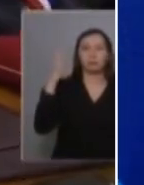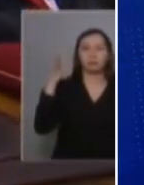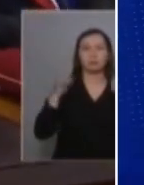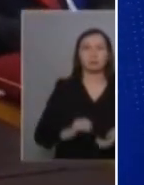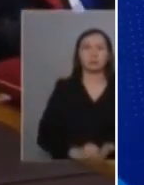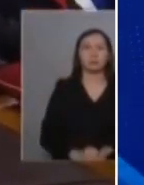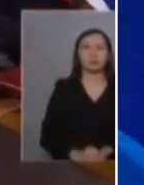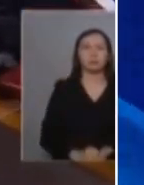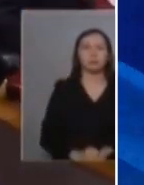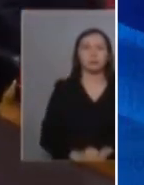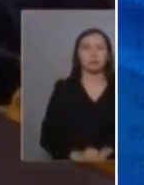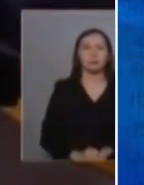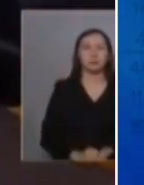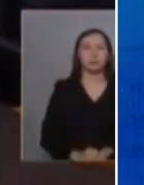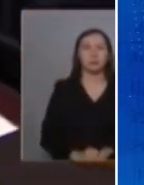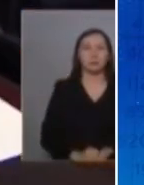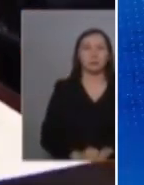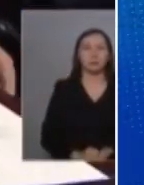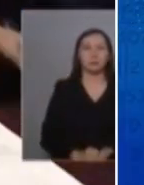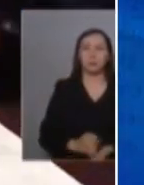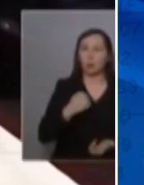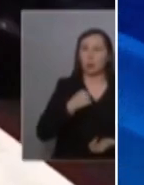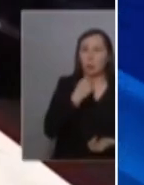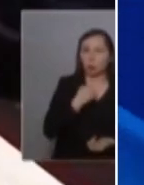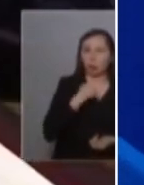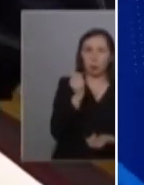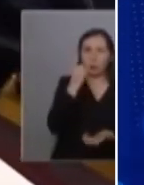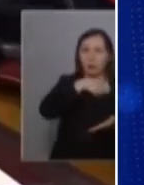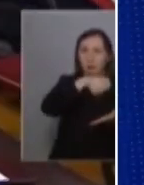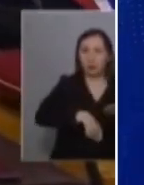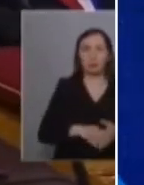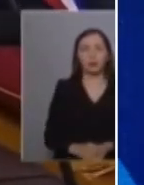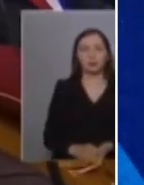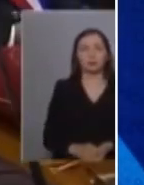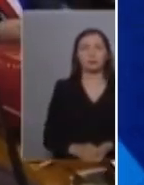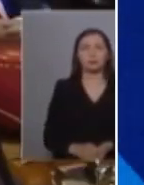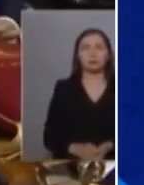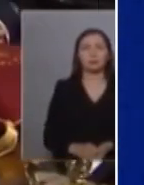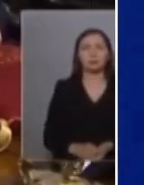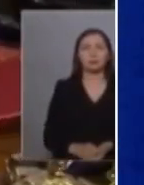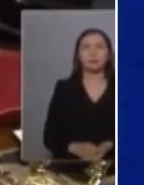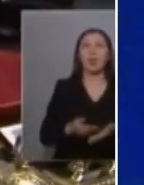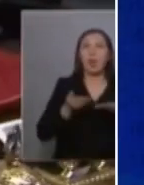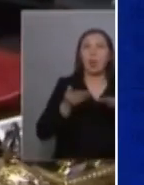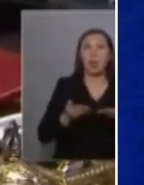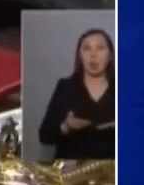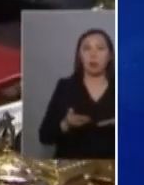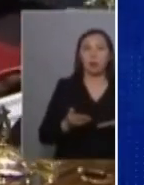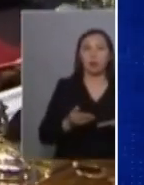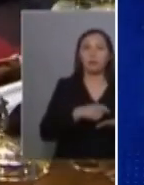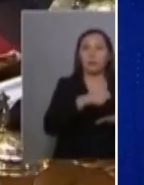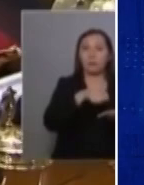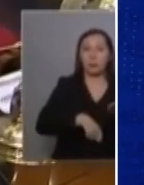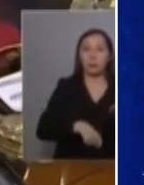dialogar con los que acaban de perder la elección, es posible que a la hora de la votación de si se aprueba o no la nueva Carta